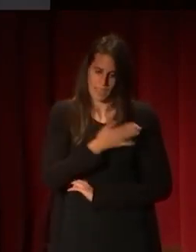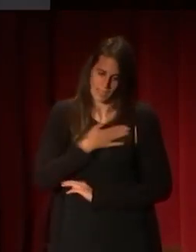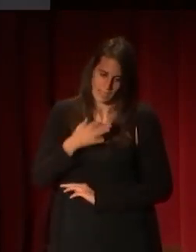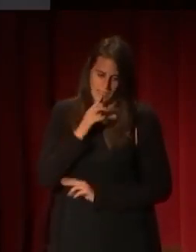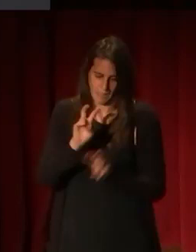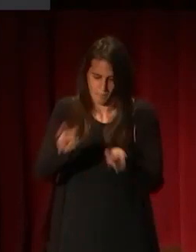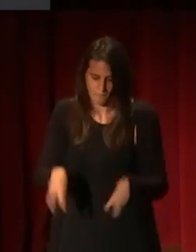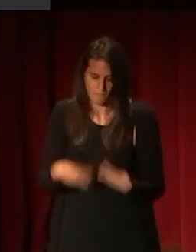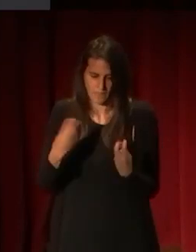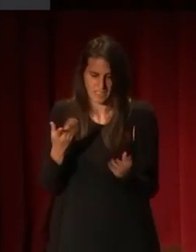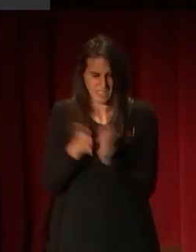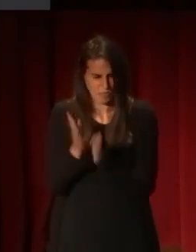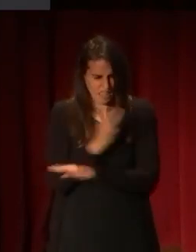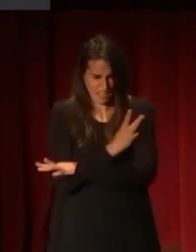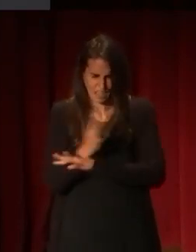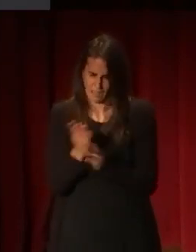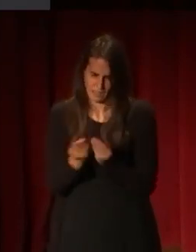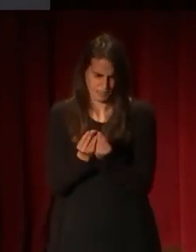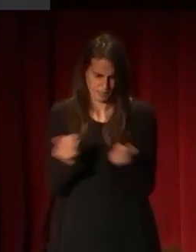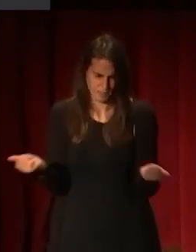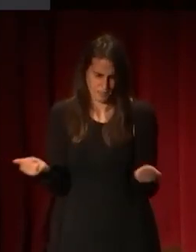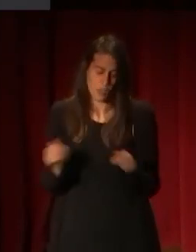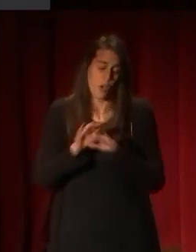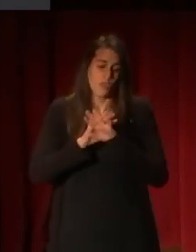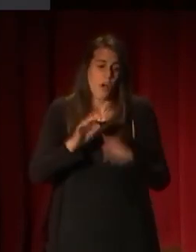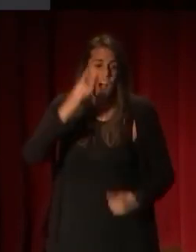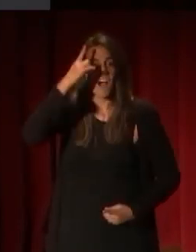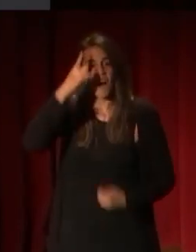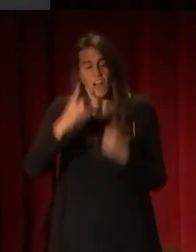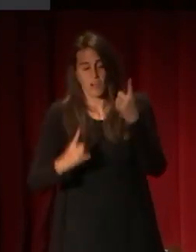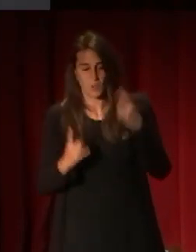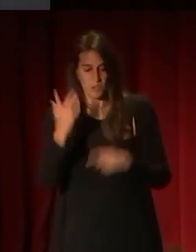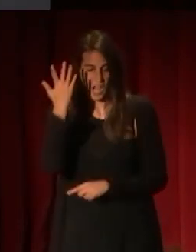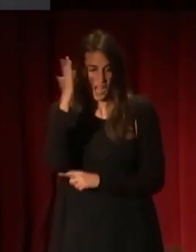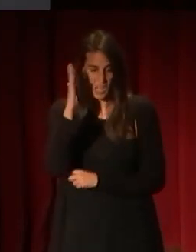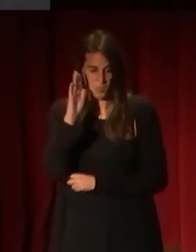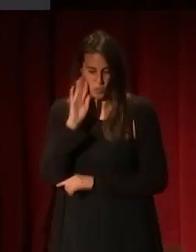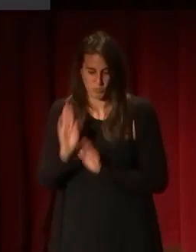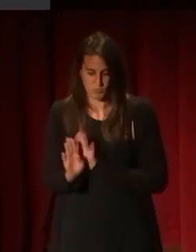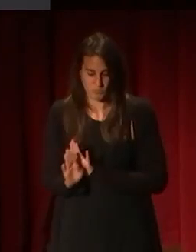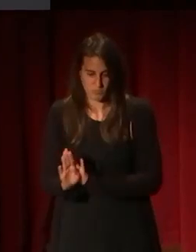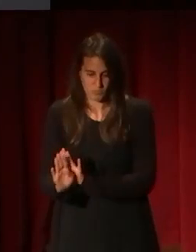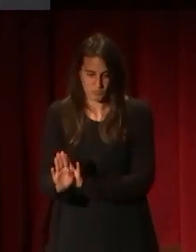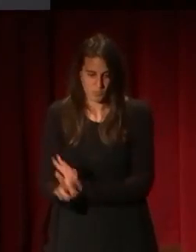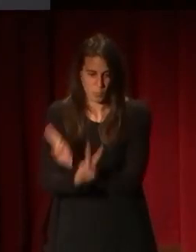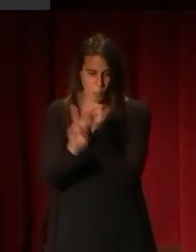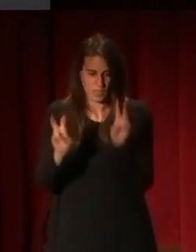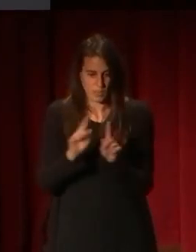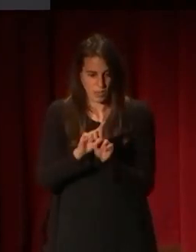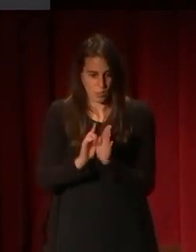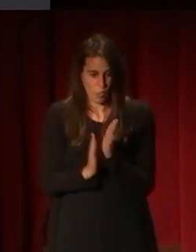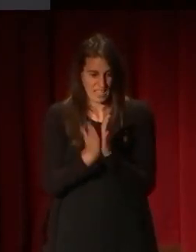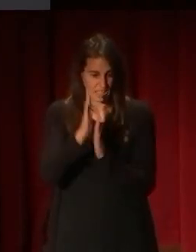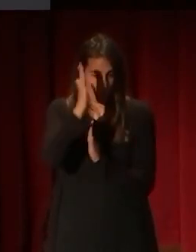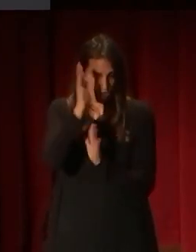intervenir eliminando los jardines dejando solamente algún árbol para mantener la escala para dar la escala